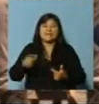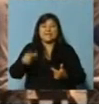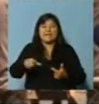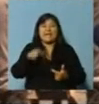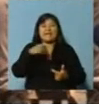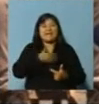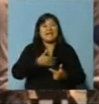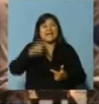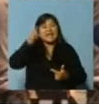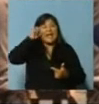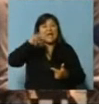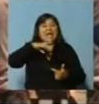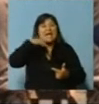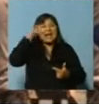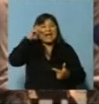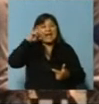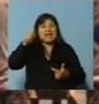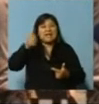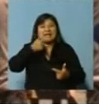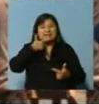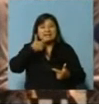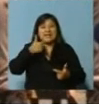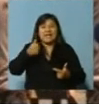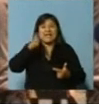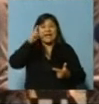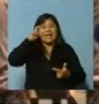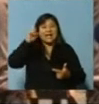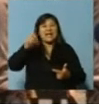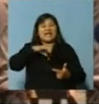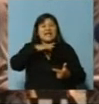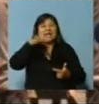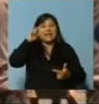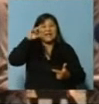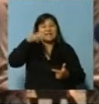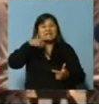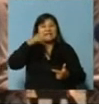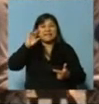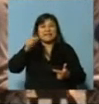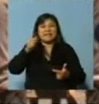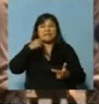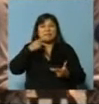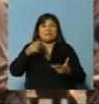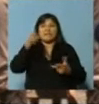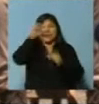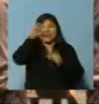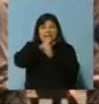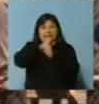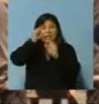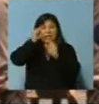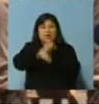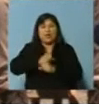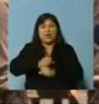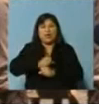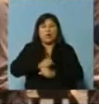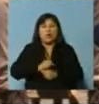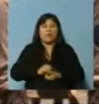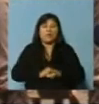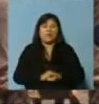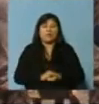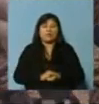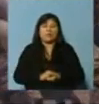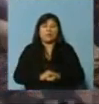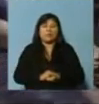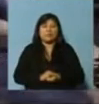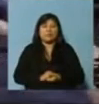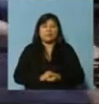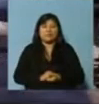de GESA, excepta ingeniero Adolfo Pagliarulo.